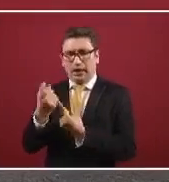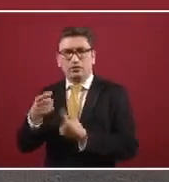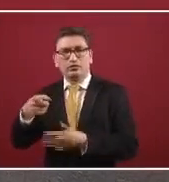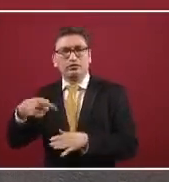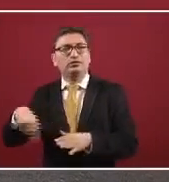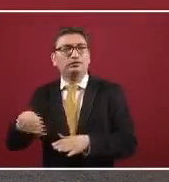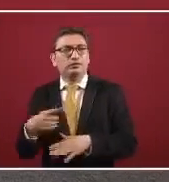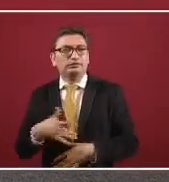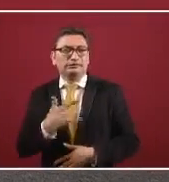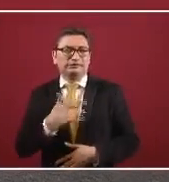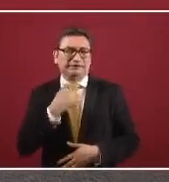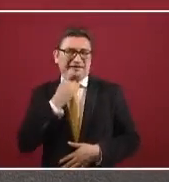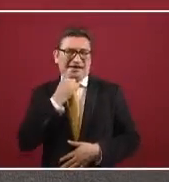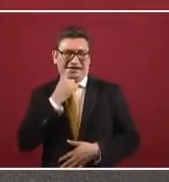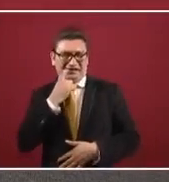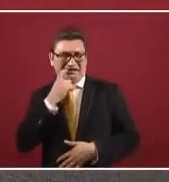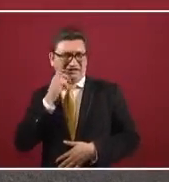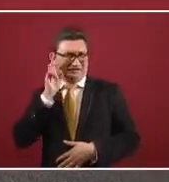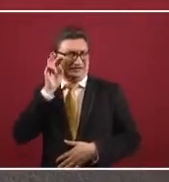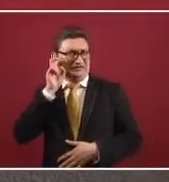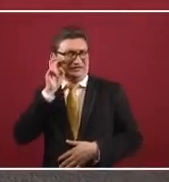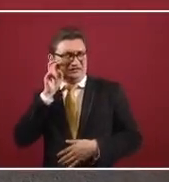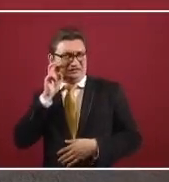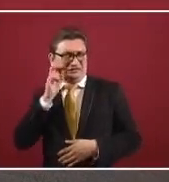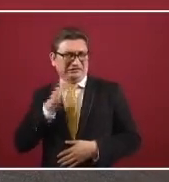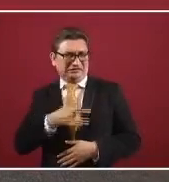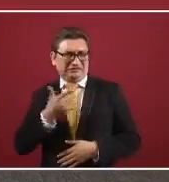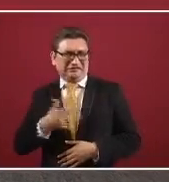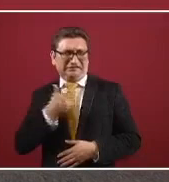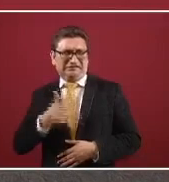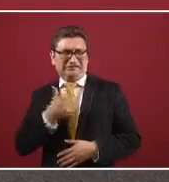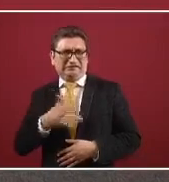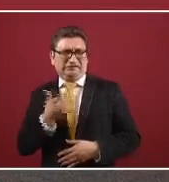tienen celos y sentimientos.